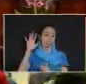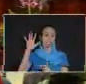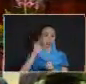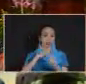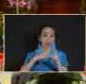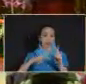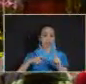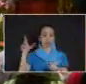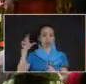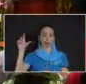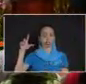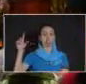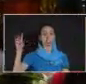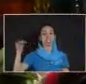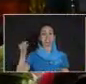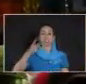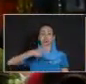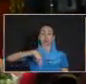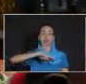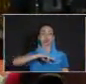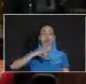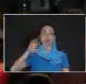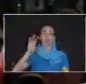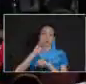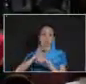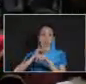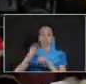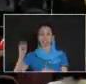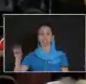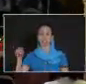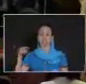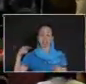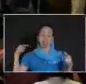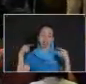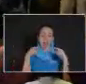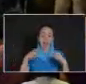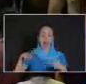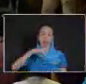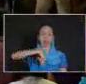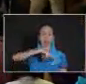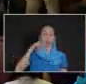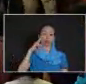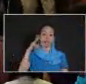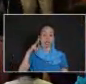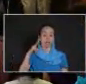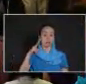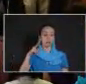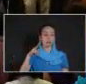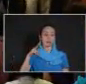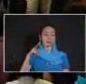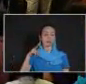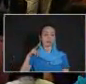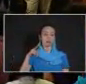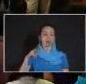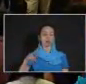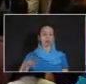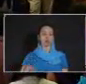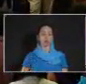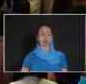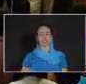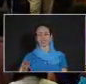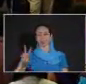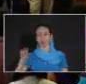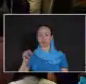haznos invisibles ante la maldad, haznos invisibles ante la iniquidad y la violencia, Señor, por favor. Eso